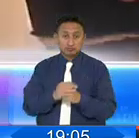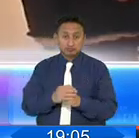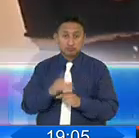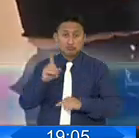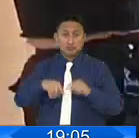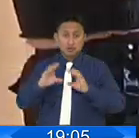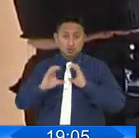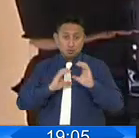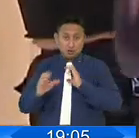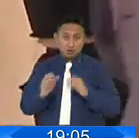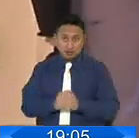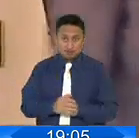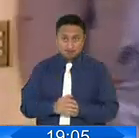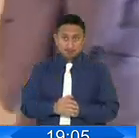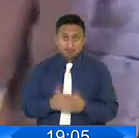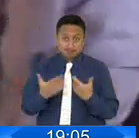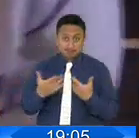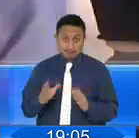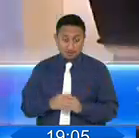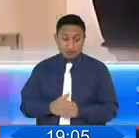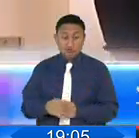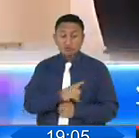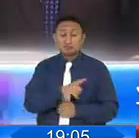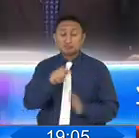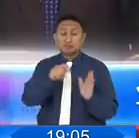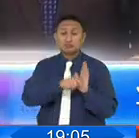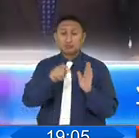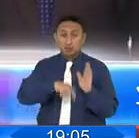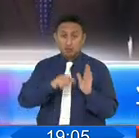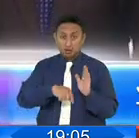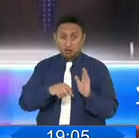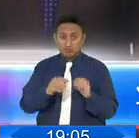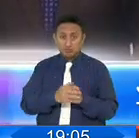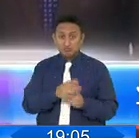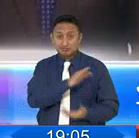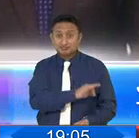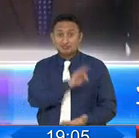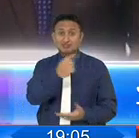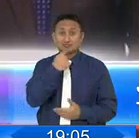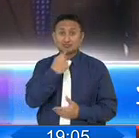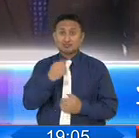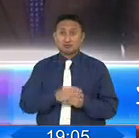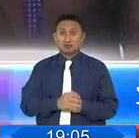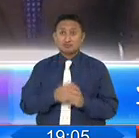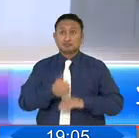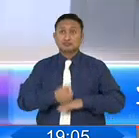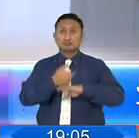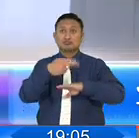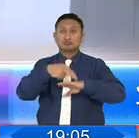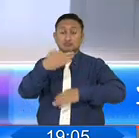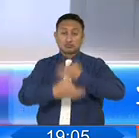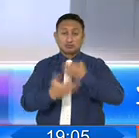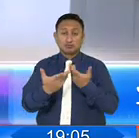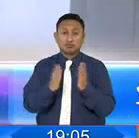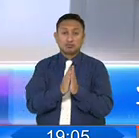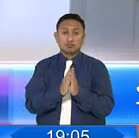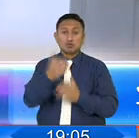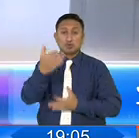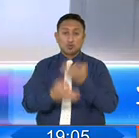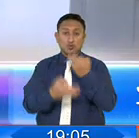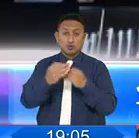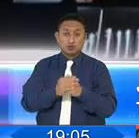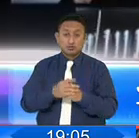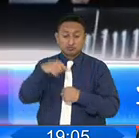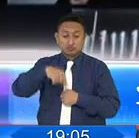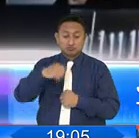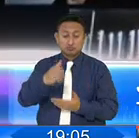Pero no queda ahí. Según detalló el miembro del equipo de abogados de Bucaram Puley, la Corte Nacional ha pedido a los jueces que llevaron el caso